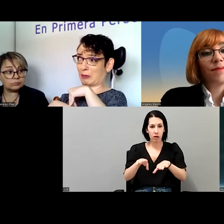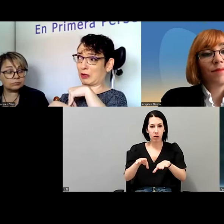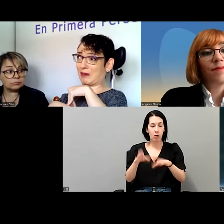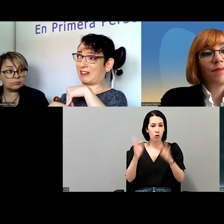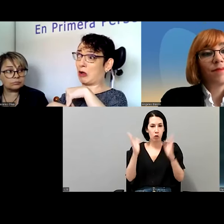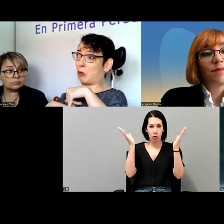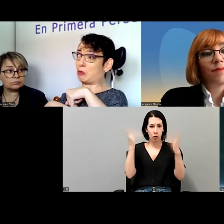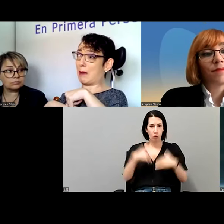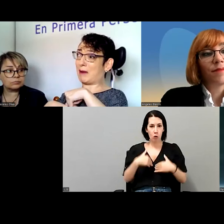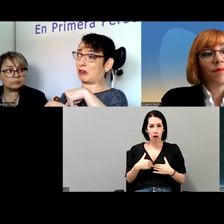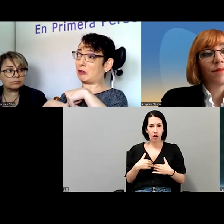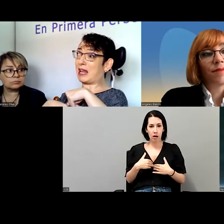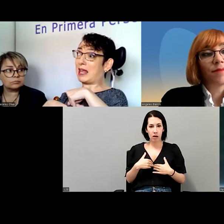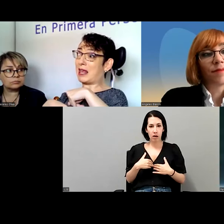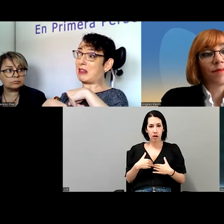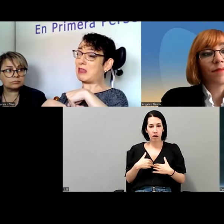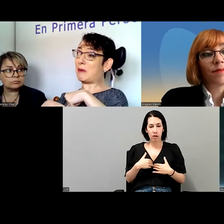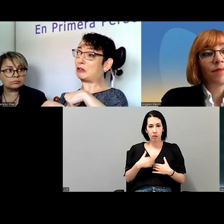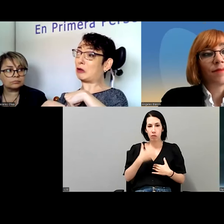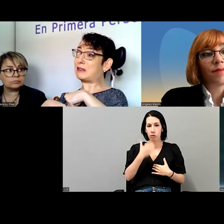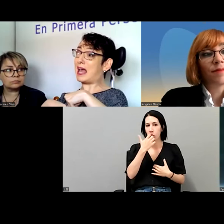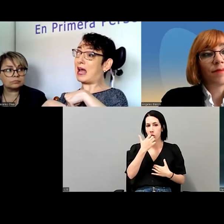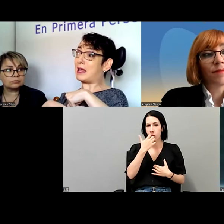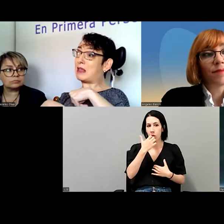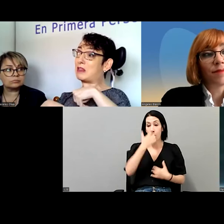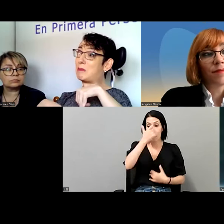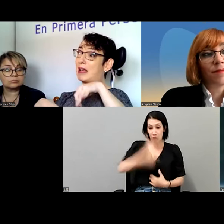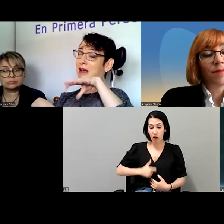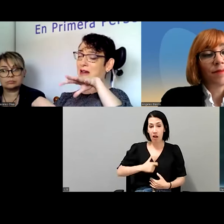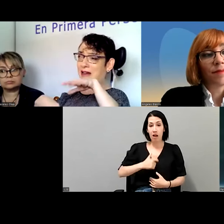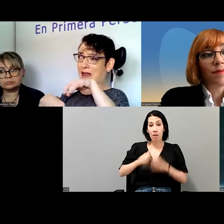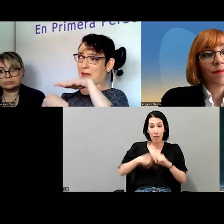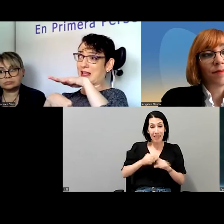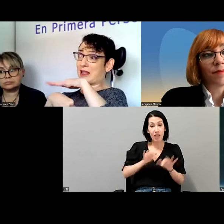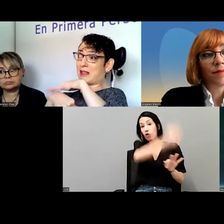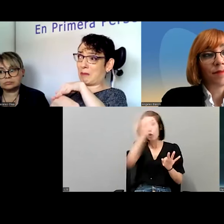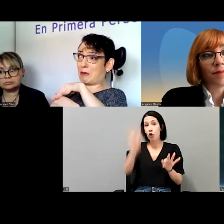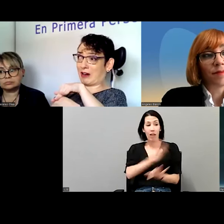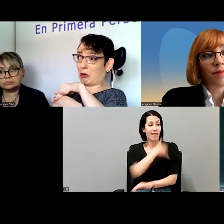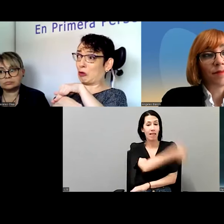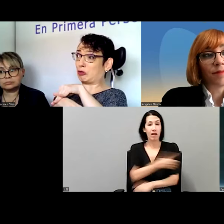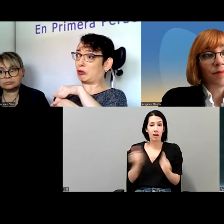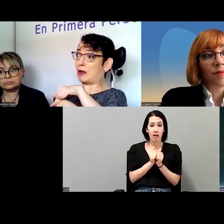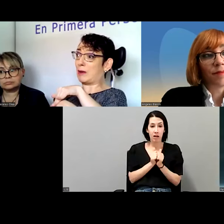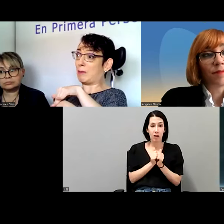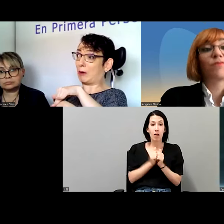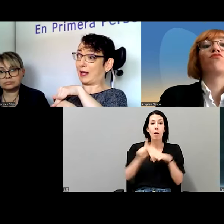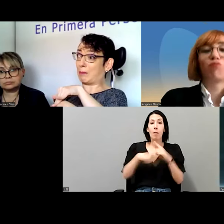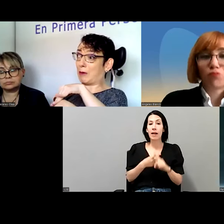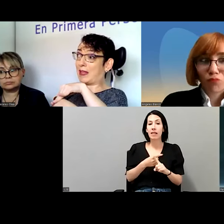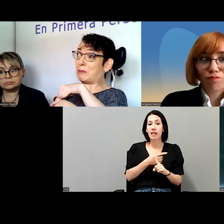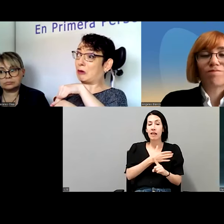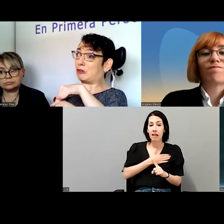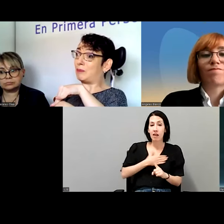bajo mi punto de vista, una persona encima todo el día, y encima rentabilizamos recursos,